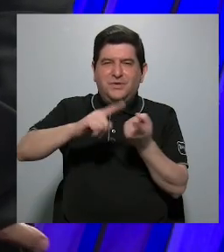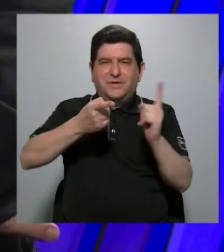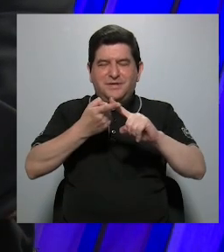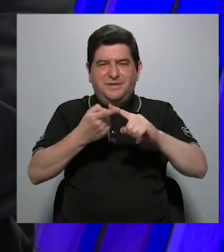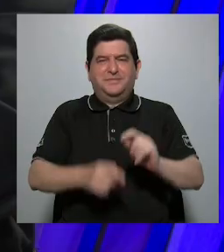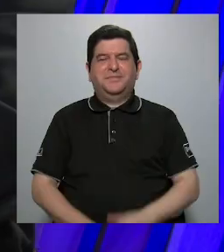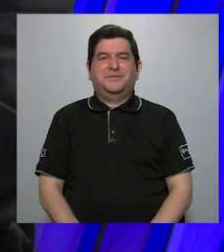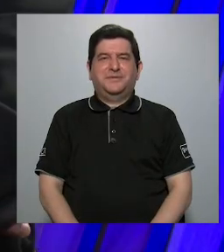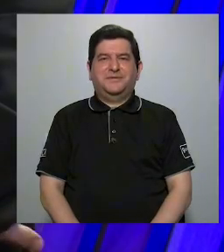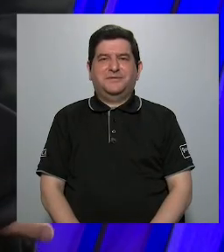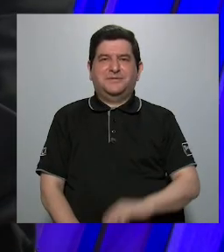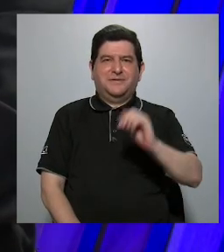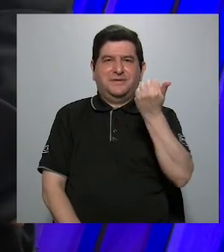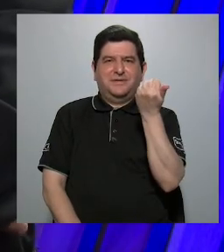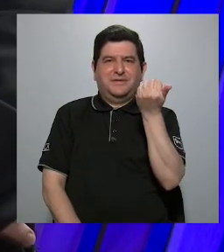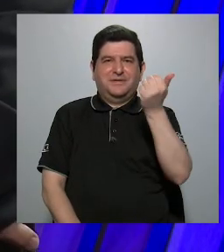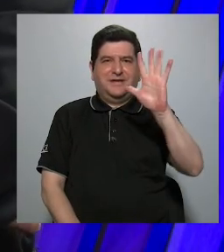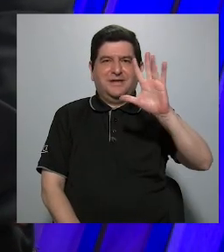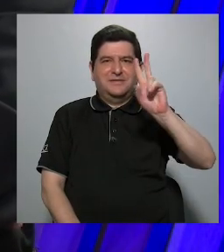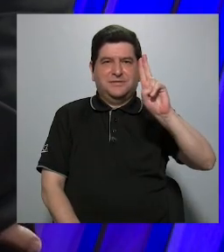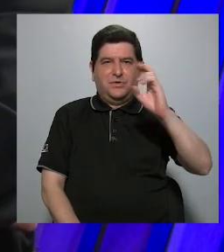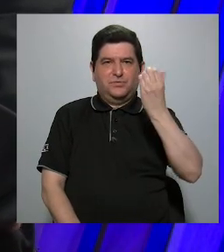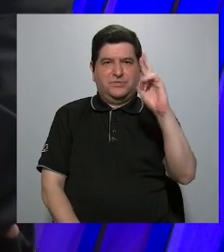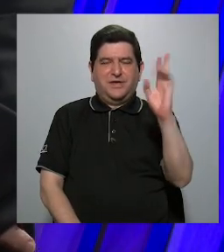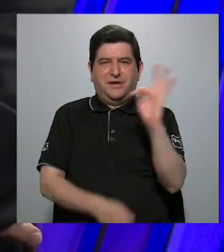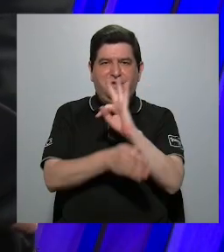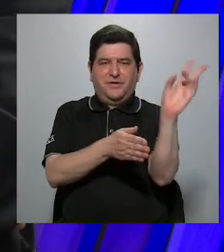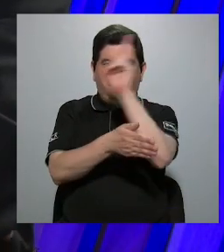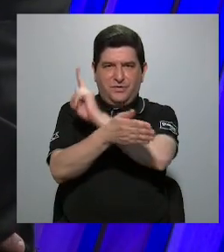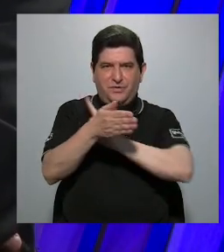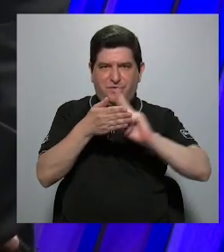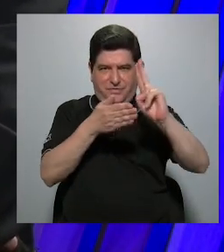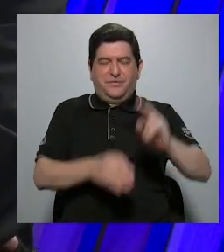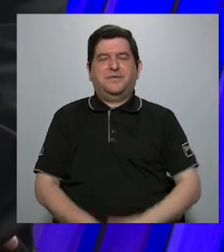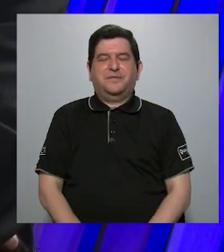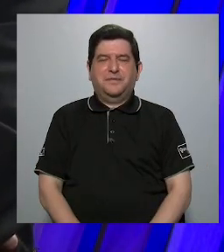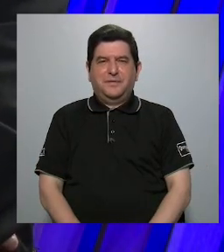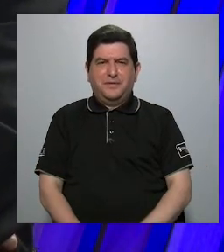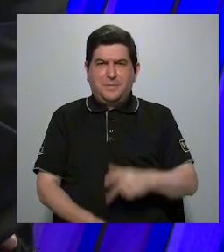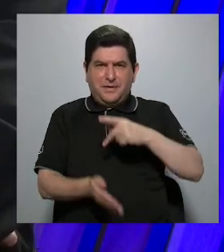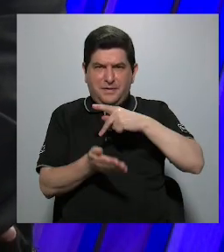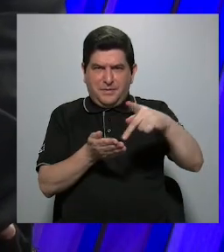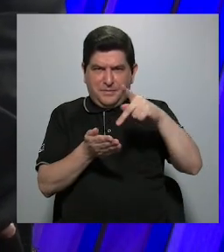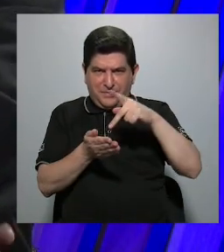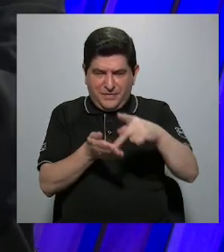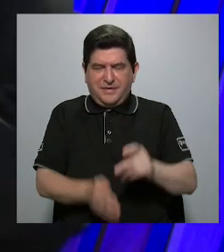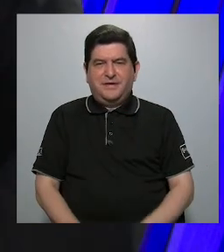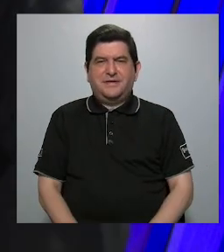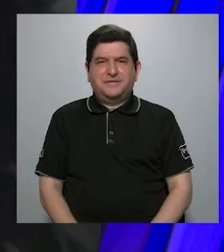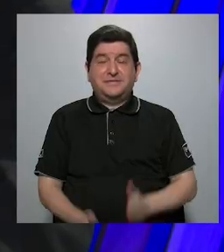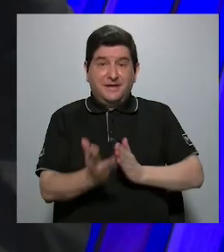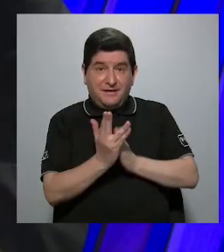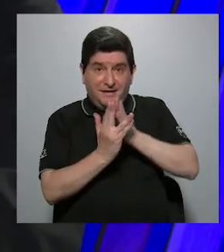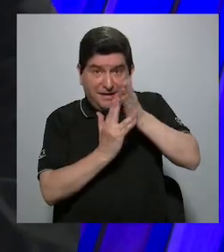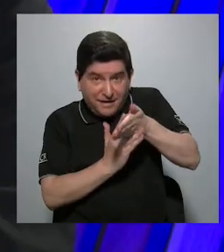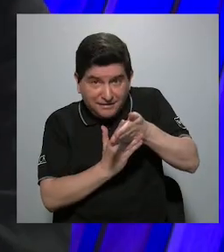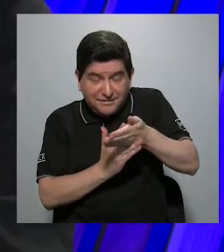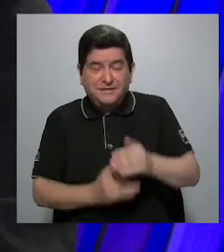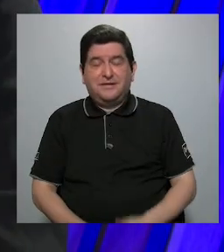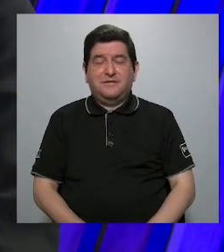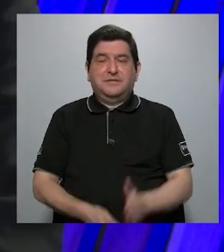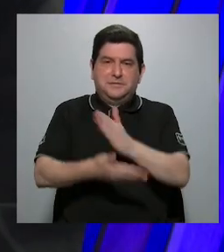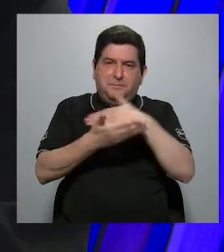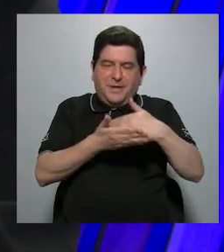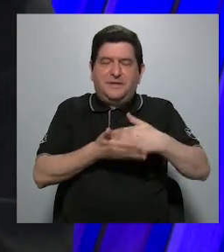Los saludamos, amigas, amigos de 15 UCR, este medio televisivo universitario que se